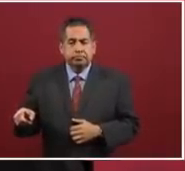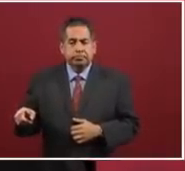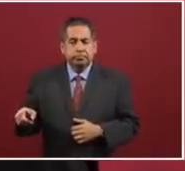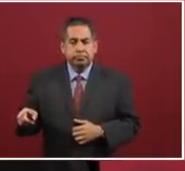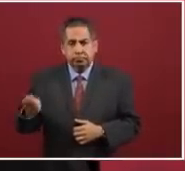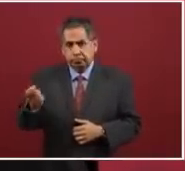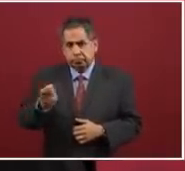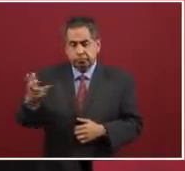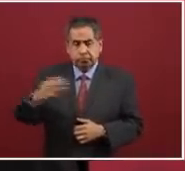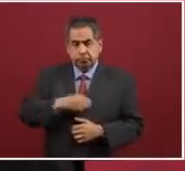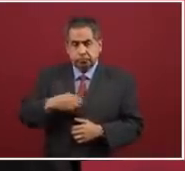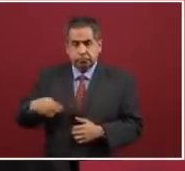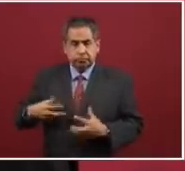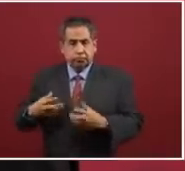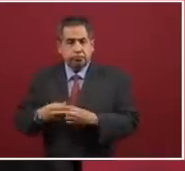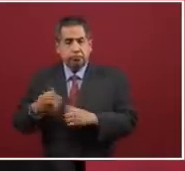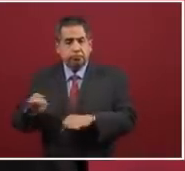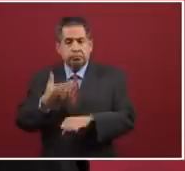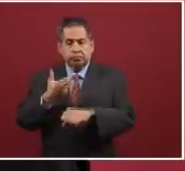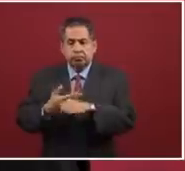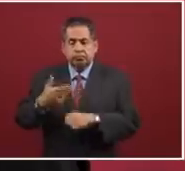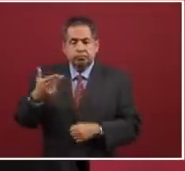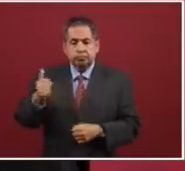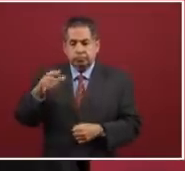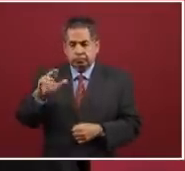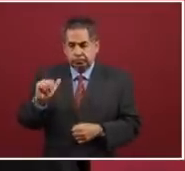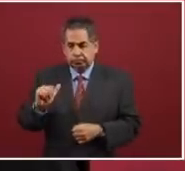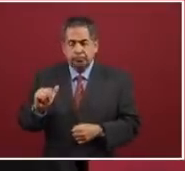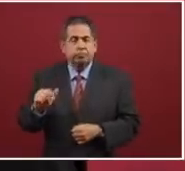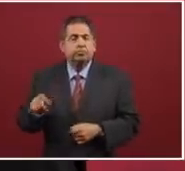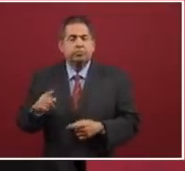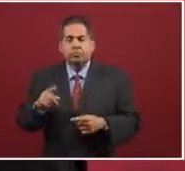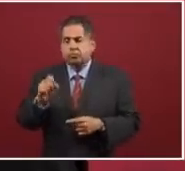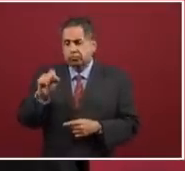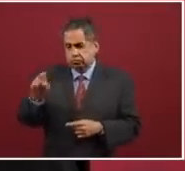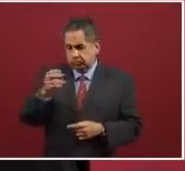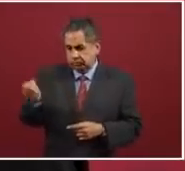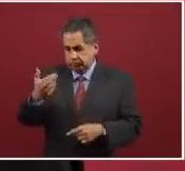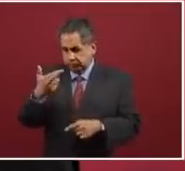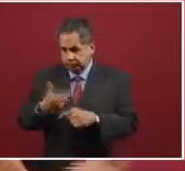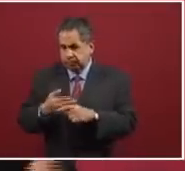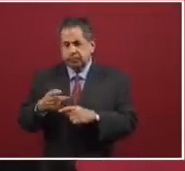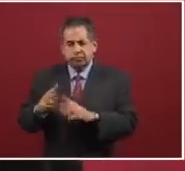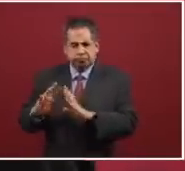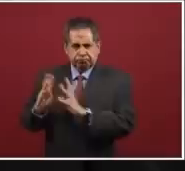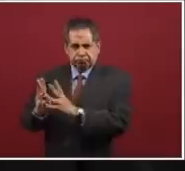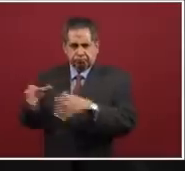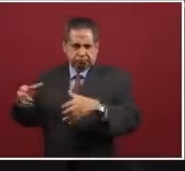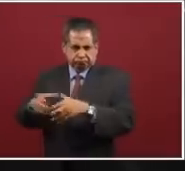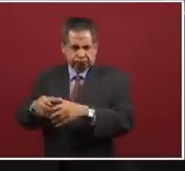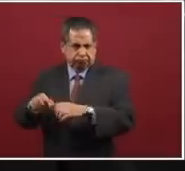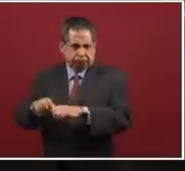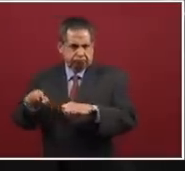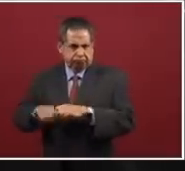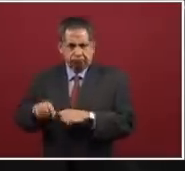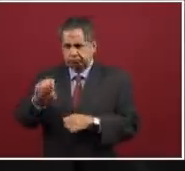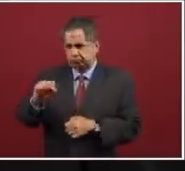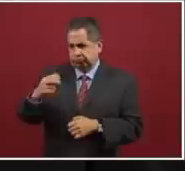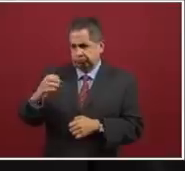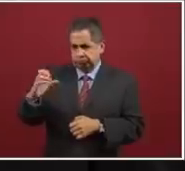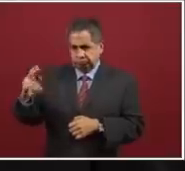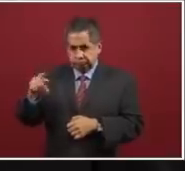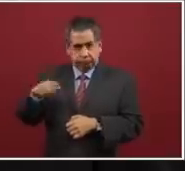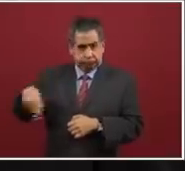los integrantes de la Secretaría de Hacienda, secretarios, subsecretarios, con todo el equipo de Hacienda. Vamos